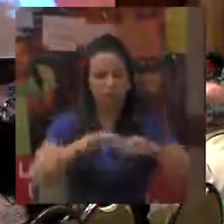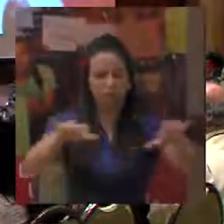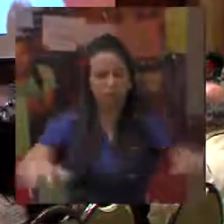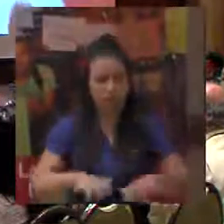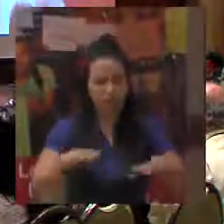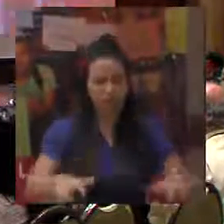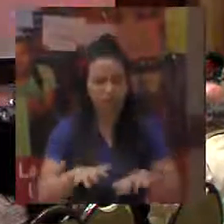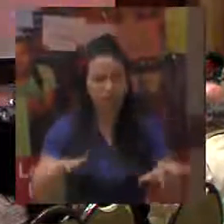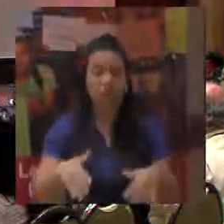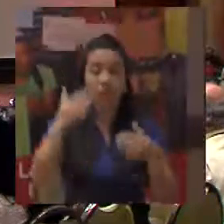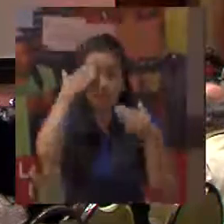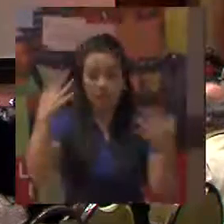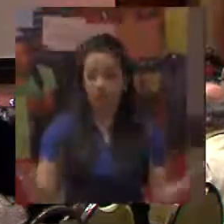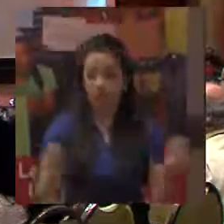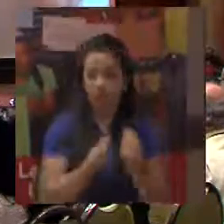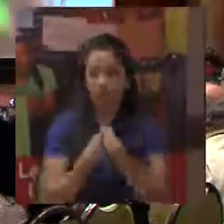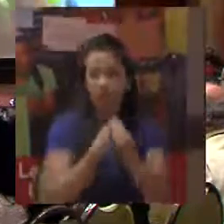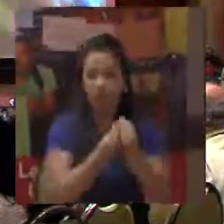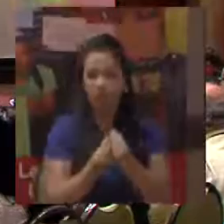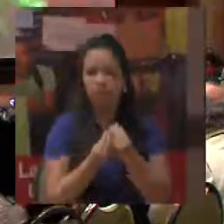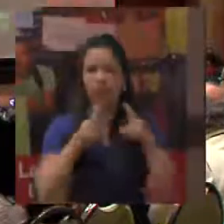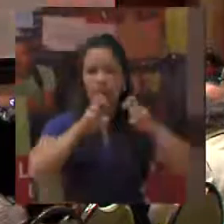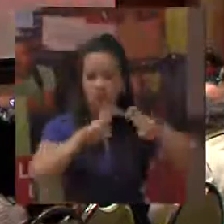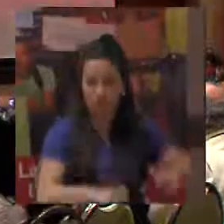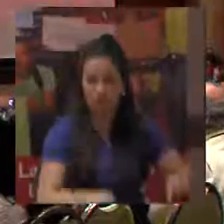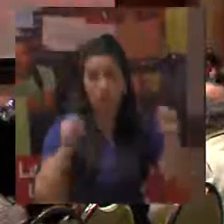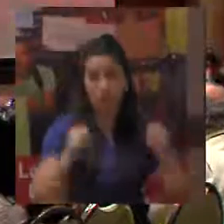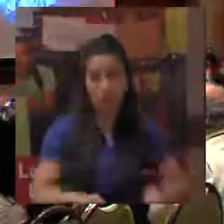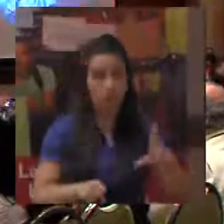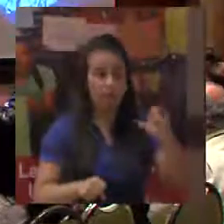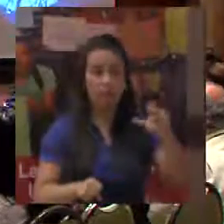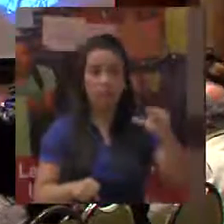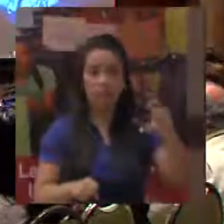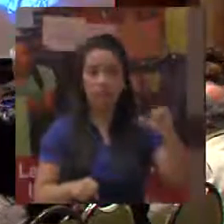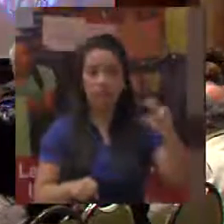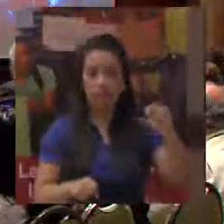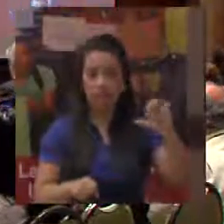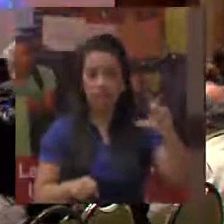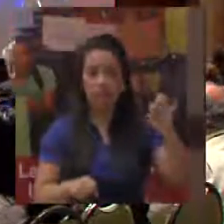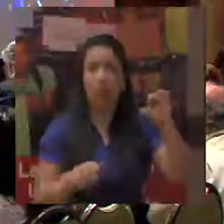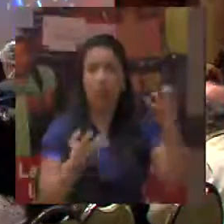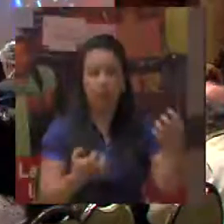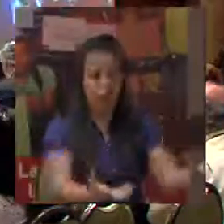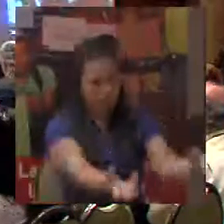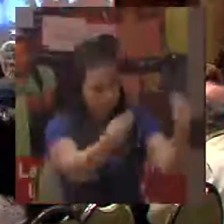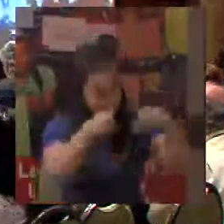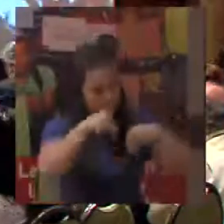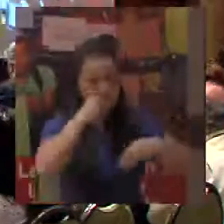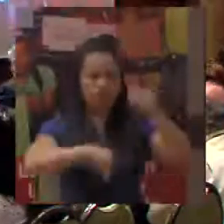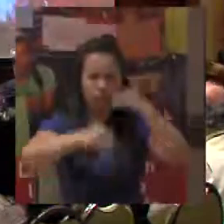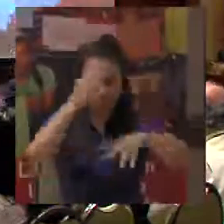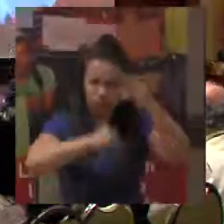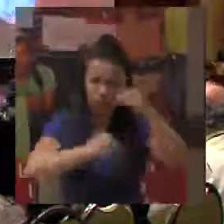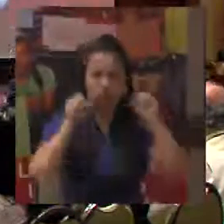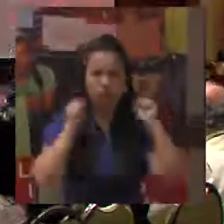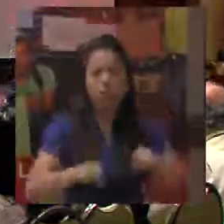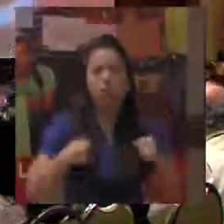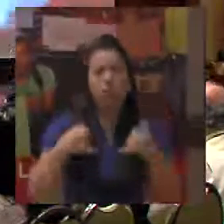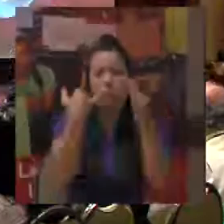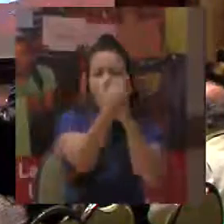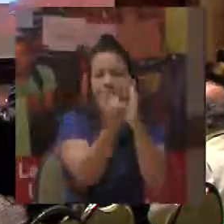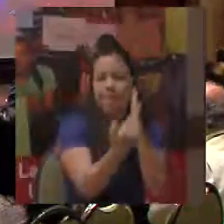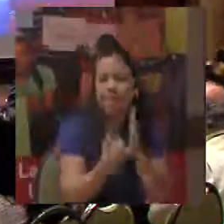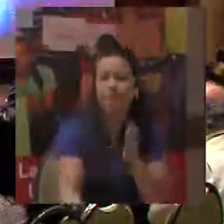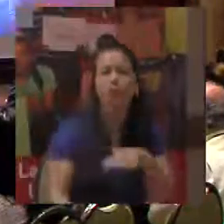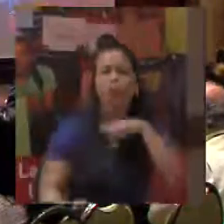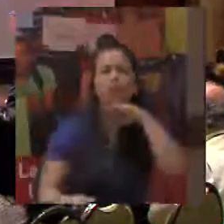equipo de investigaciones que esperamos sea avalado por Colciencias. Y vamos a generar los lineamientos suficientes para que todo lo que ha aprendido del